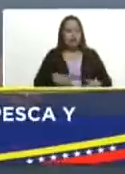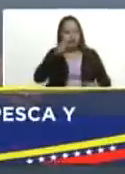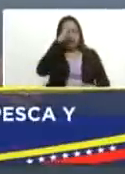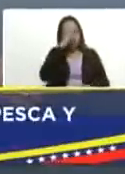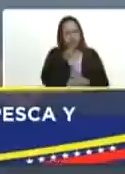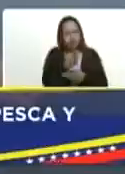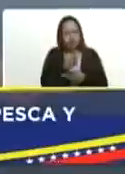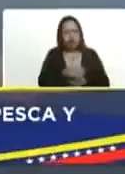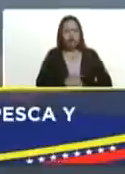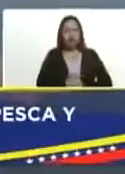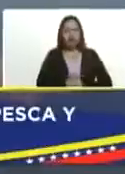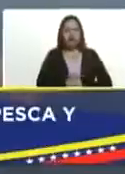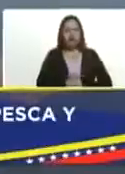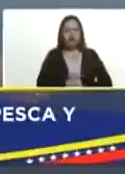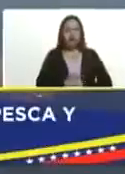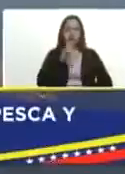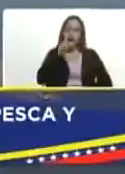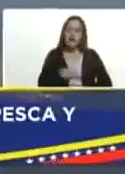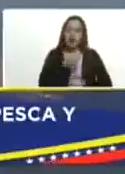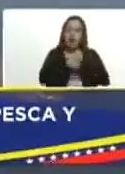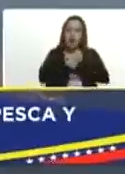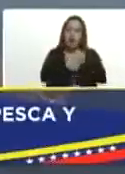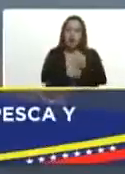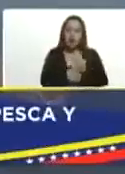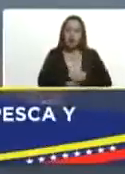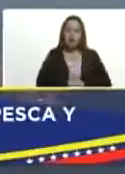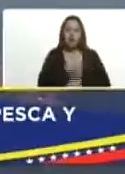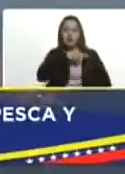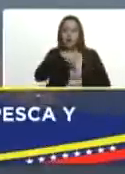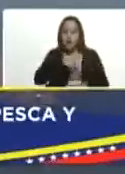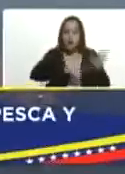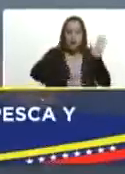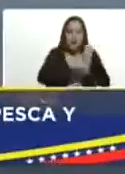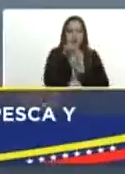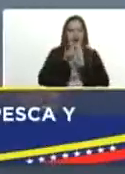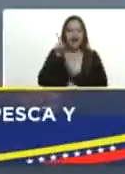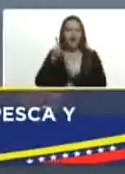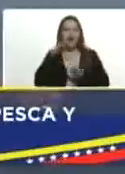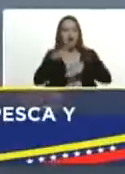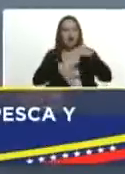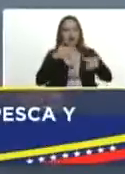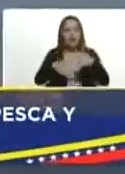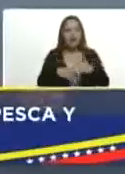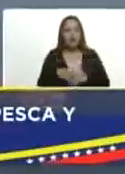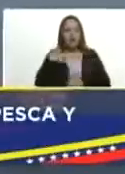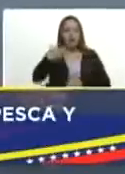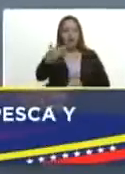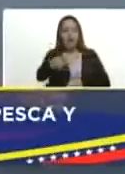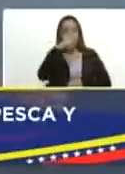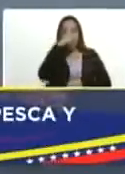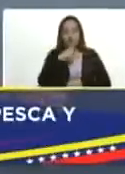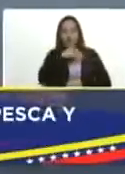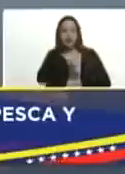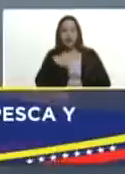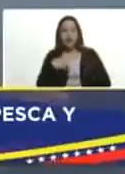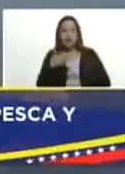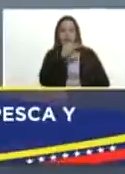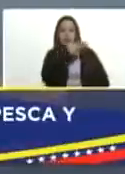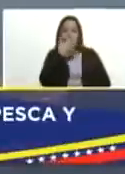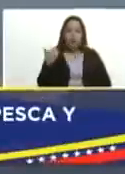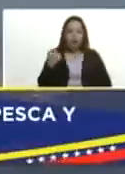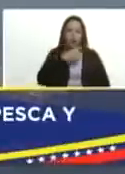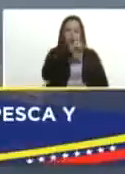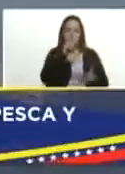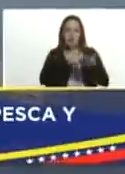con perseverancia. Y sobre todo con amor. Vamos creciendo paso a paso, año por año, vamos a recuperar completa